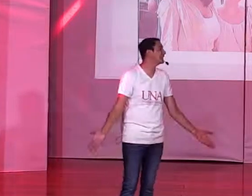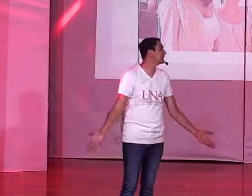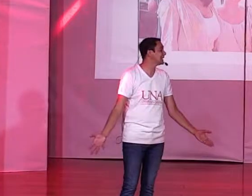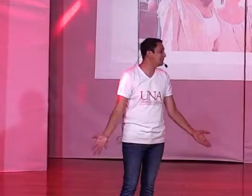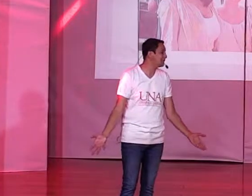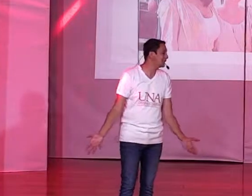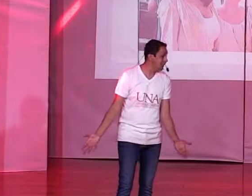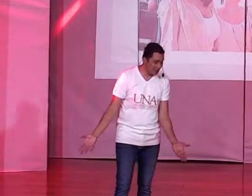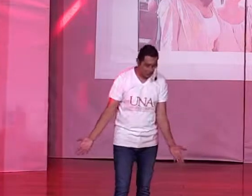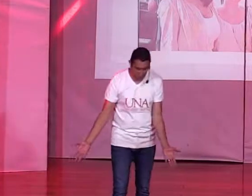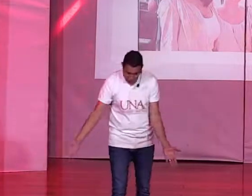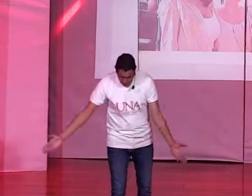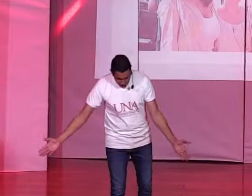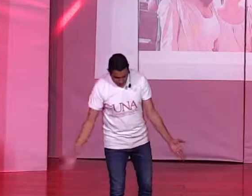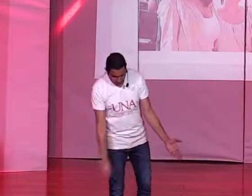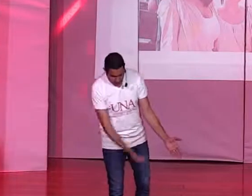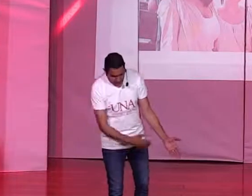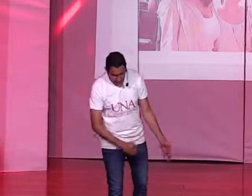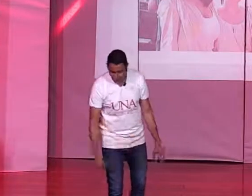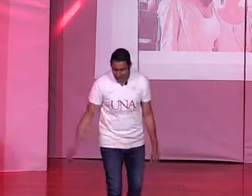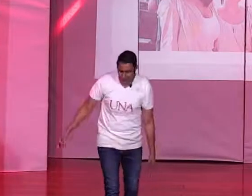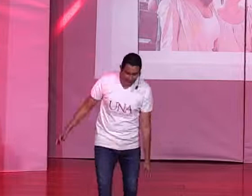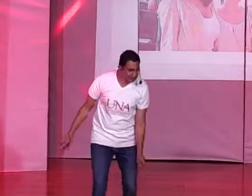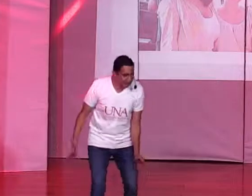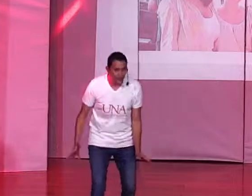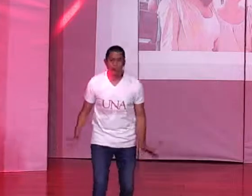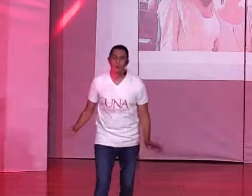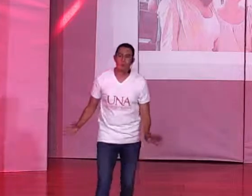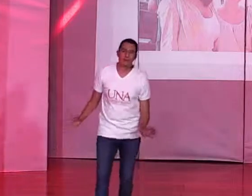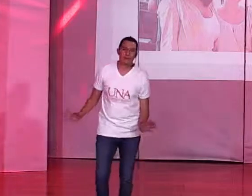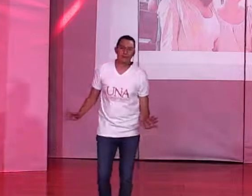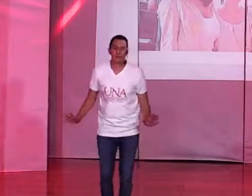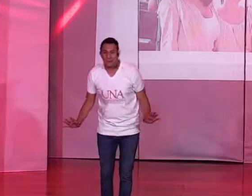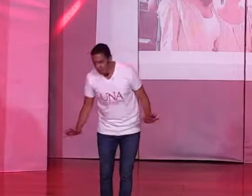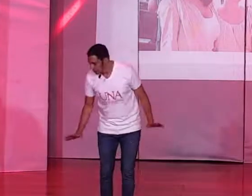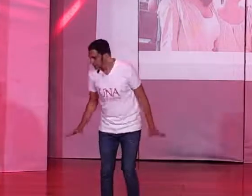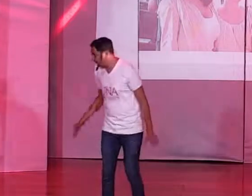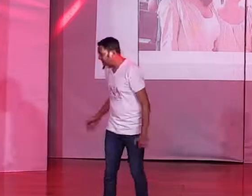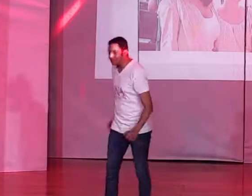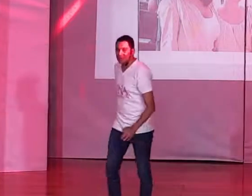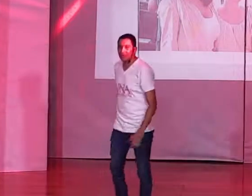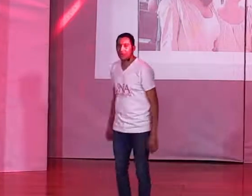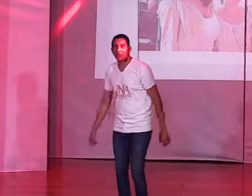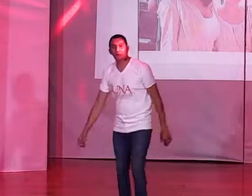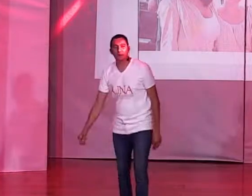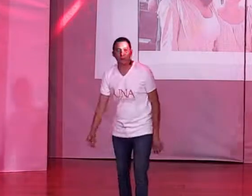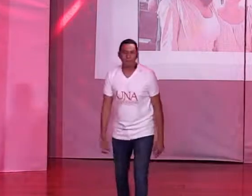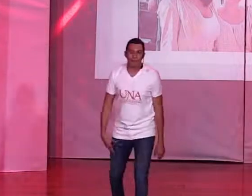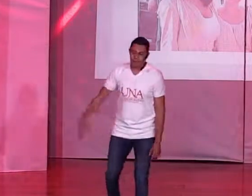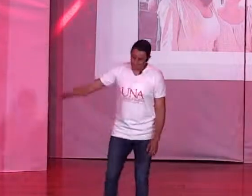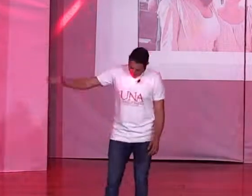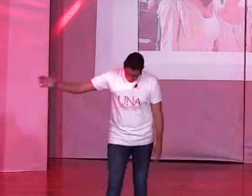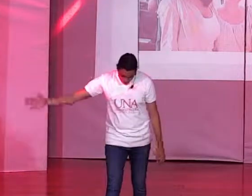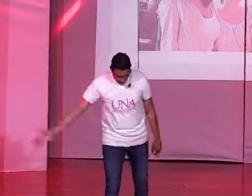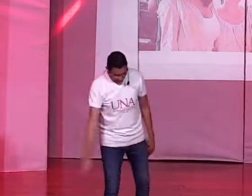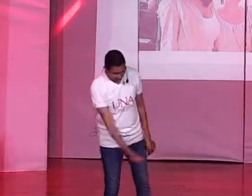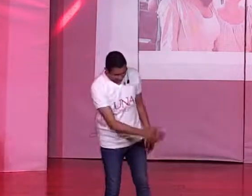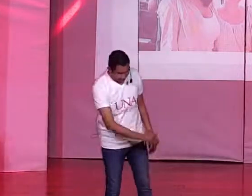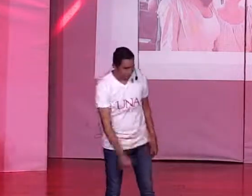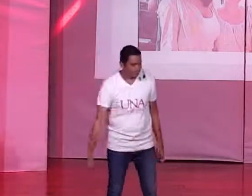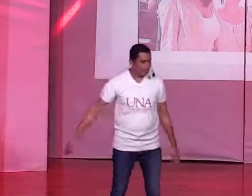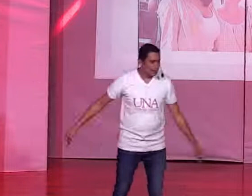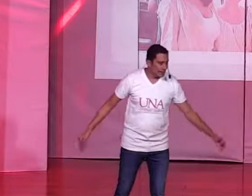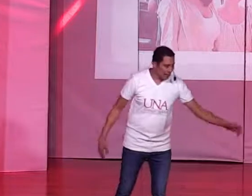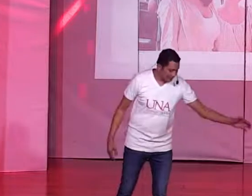pero es parte de estar en vivo. Yo creí que era otro perro que andaba por aquí. Sí, yo dije, ya me estaba corriendo para atrás. No. Y yo, ¿qué está pasando aquí? Pero nos tiraron humo,